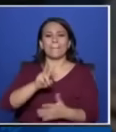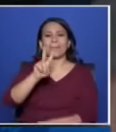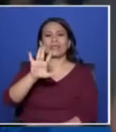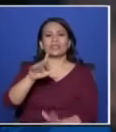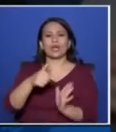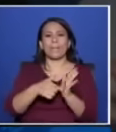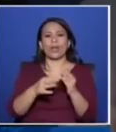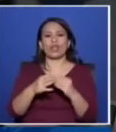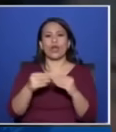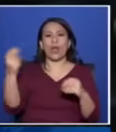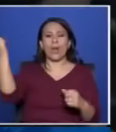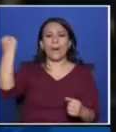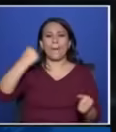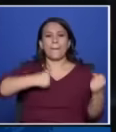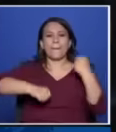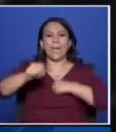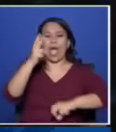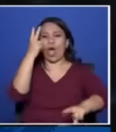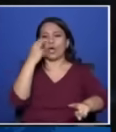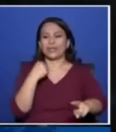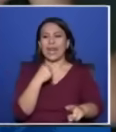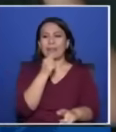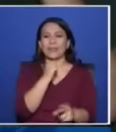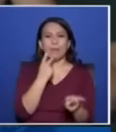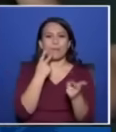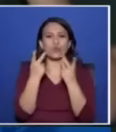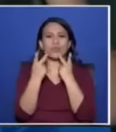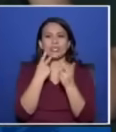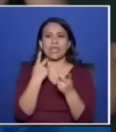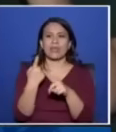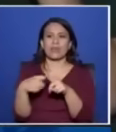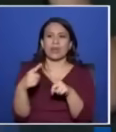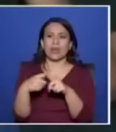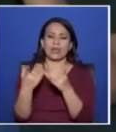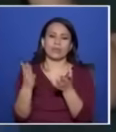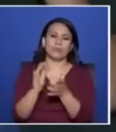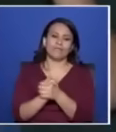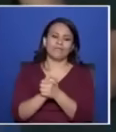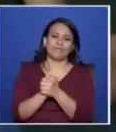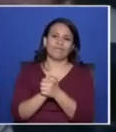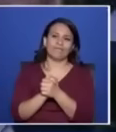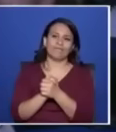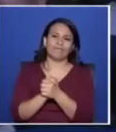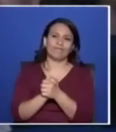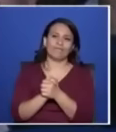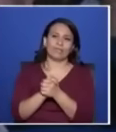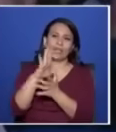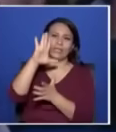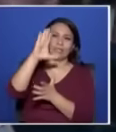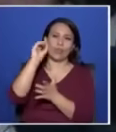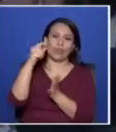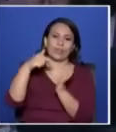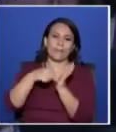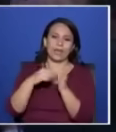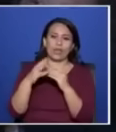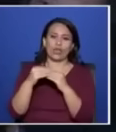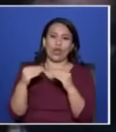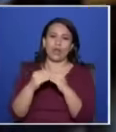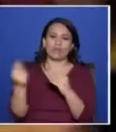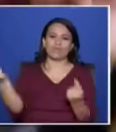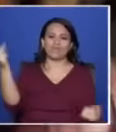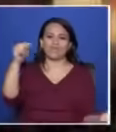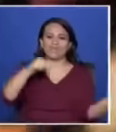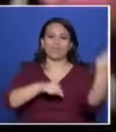solo en pasajes aéreos, reservas, marketing y otros rubros. Además, se dejan de recibir 50 mil dólares, pues el